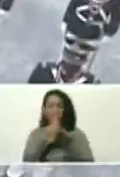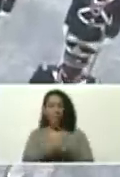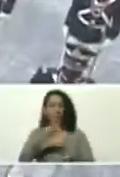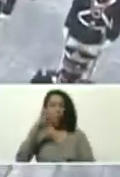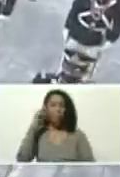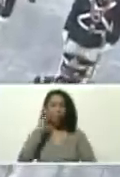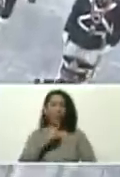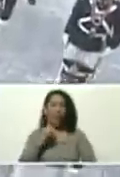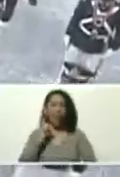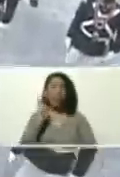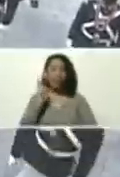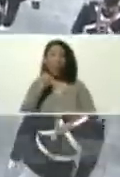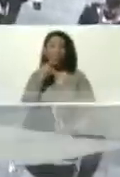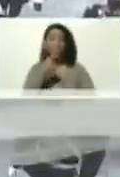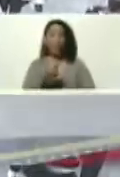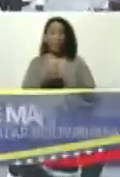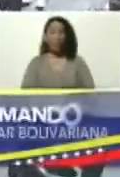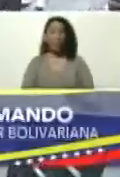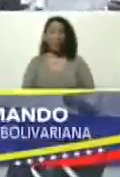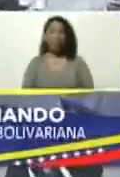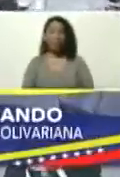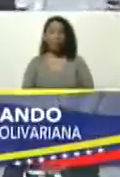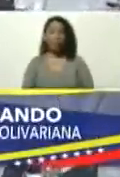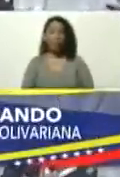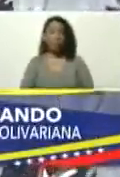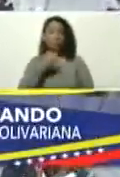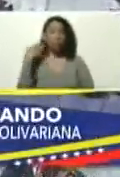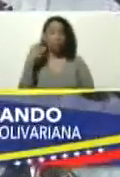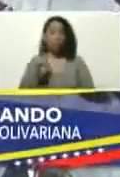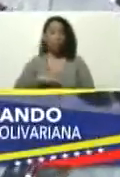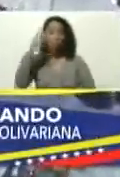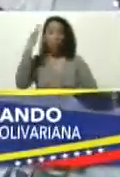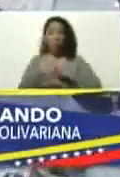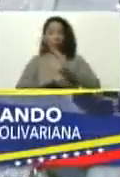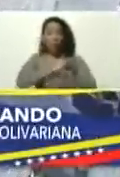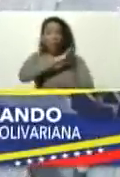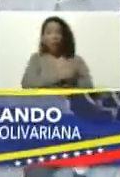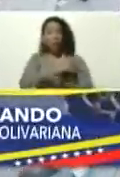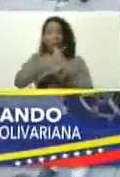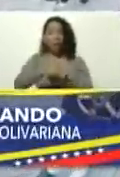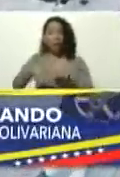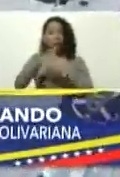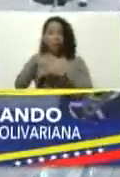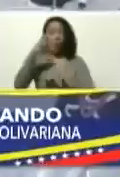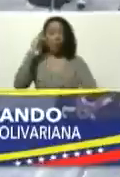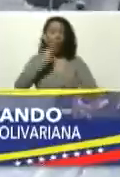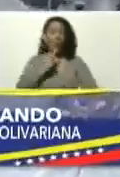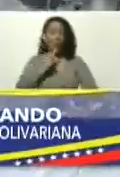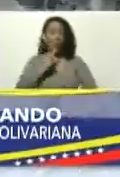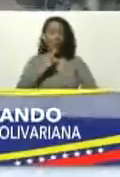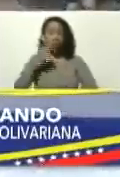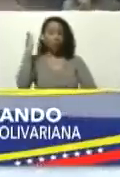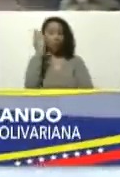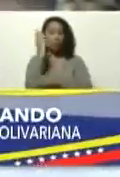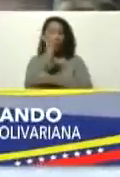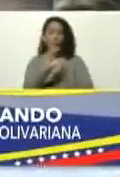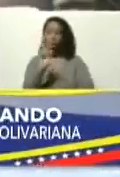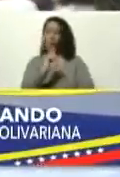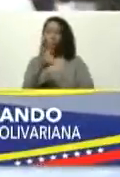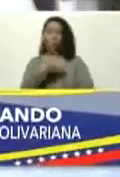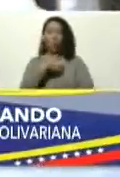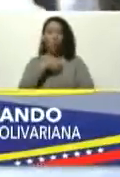Bolivariana, precisamente exaltando las virtudes de la gloriosa Fuerza Armada Nacional Bolivariana. Las sanciones no pudieron con